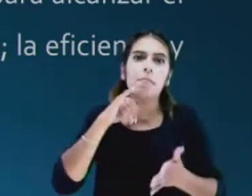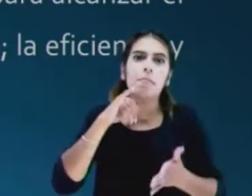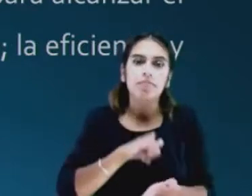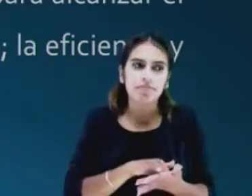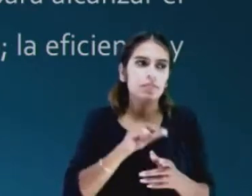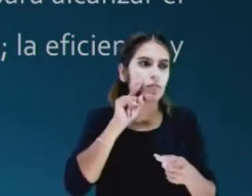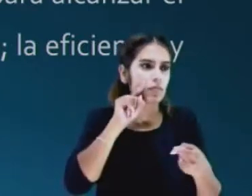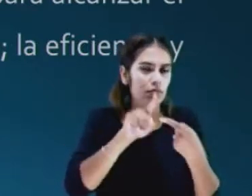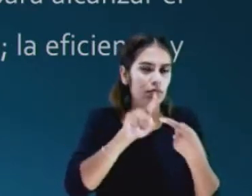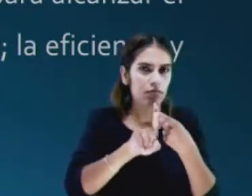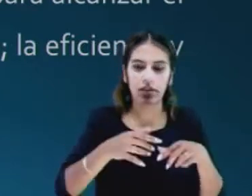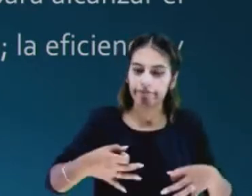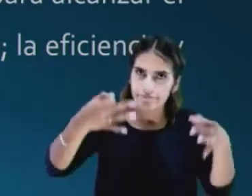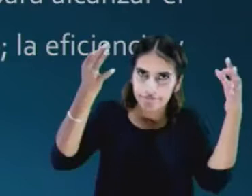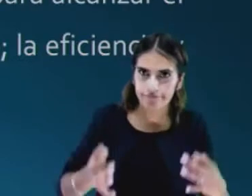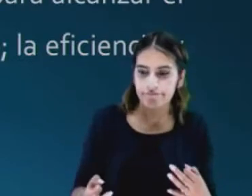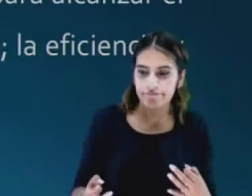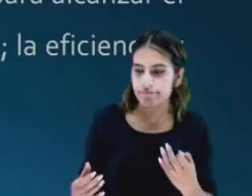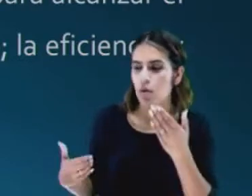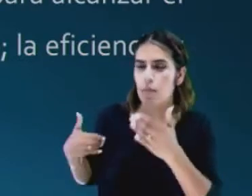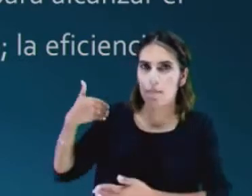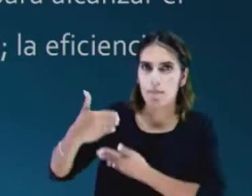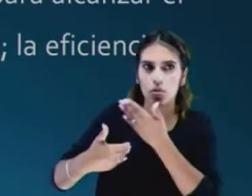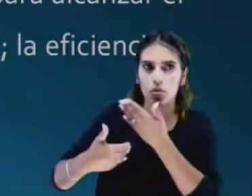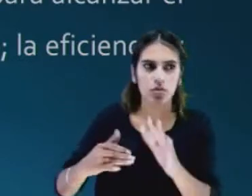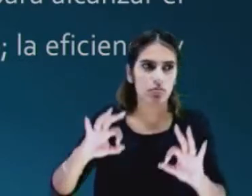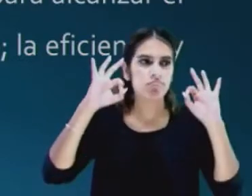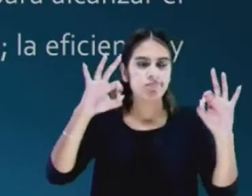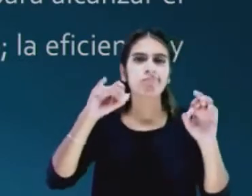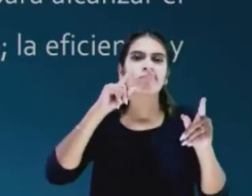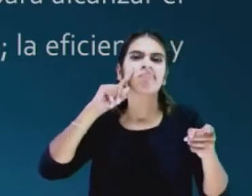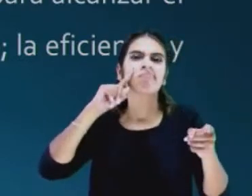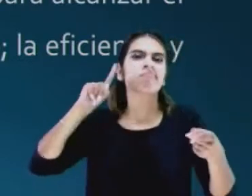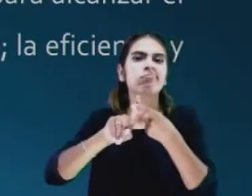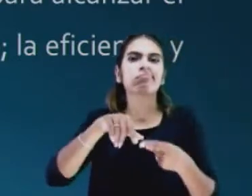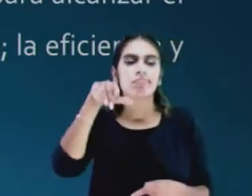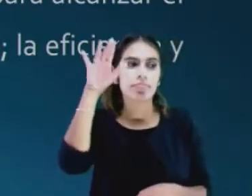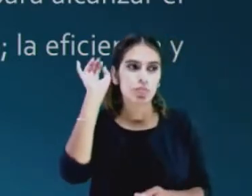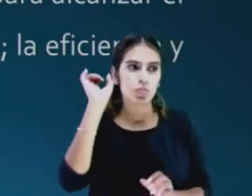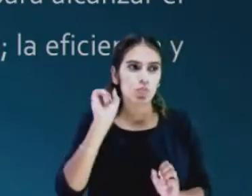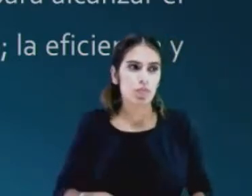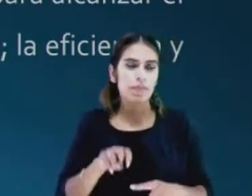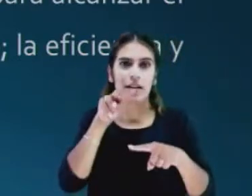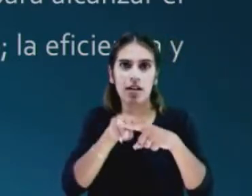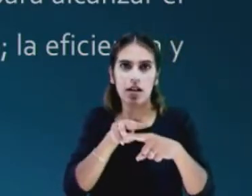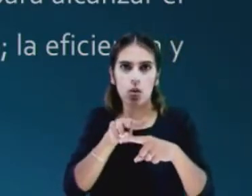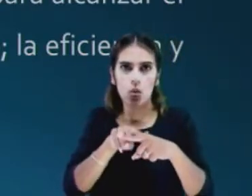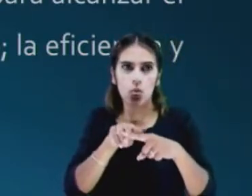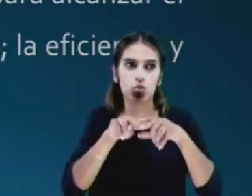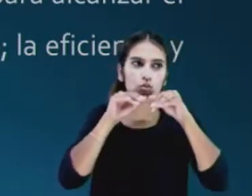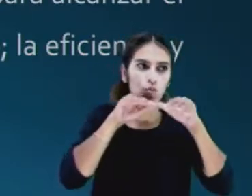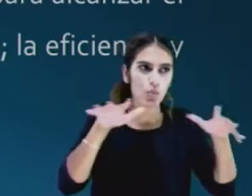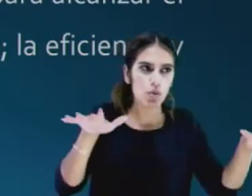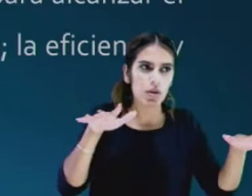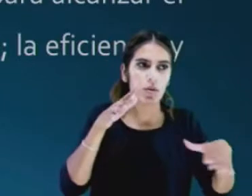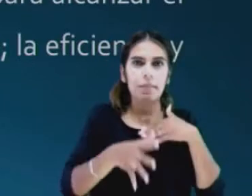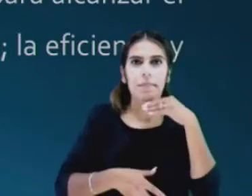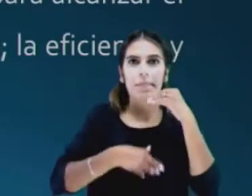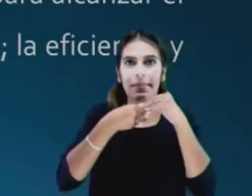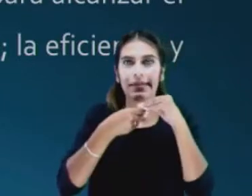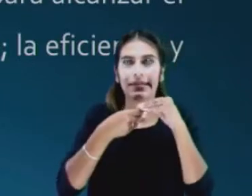idónea etcétera etcétera que busca preservar fundamentalmente los recursos públicos y la satisfacción de necesidades del servicio